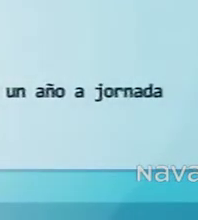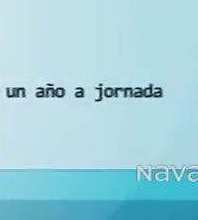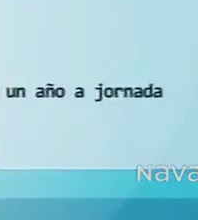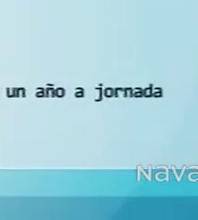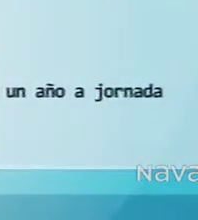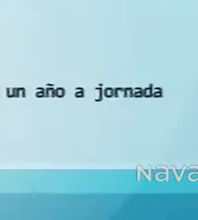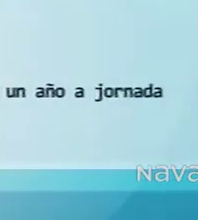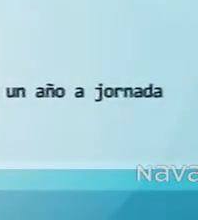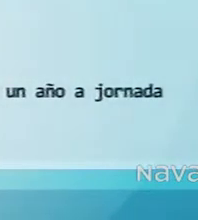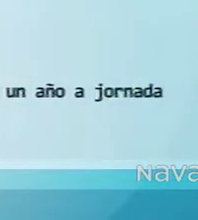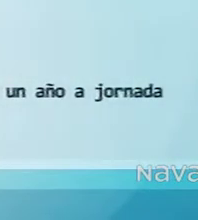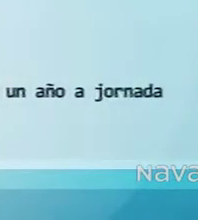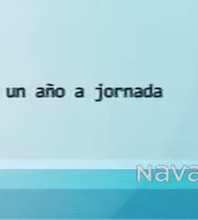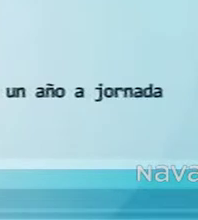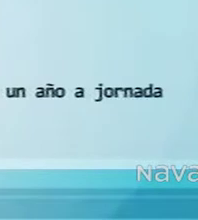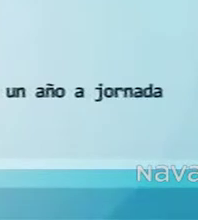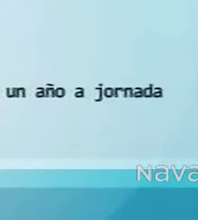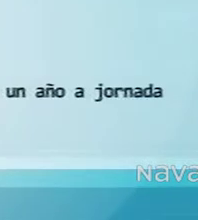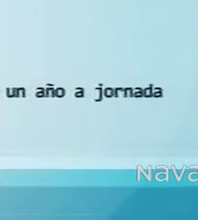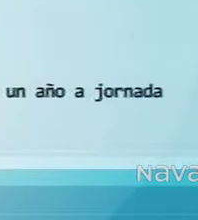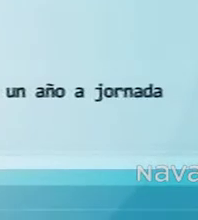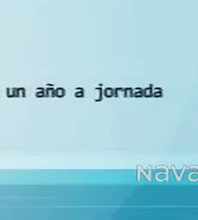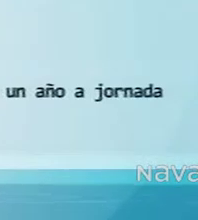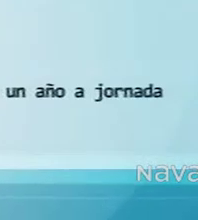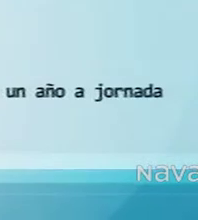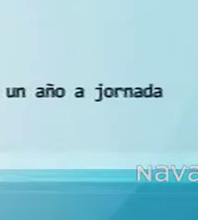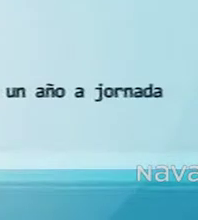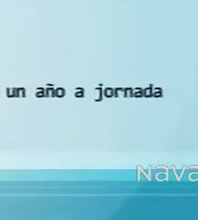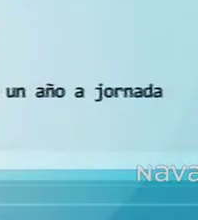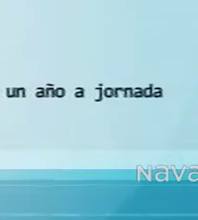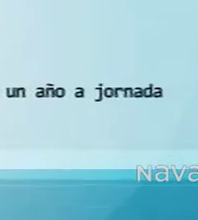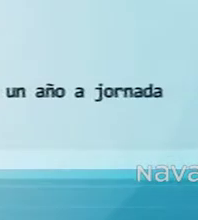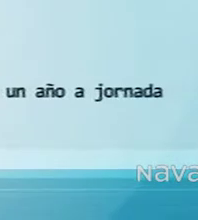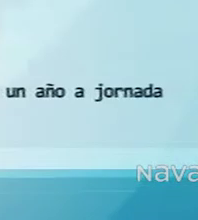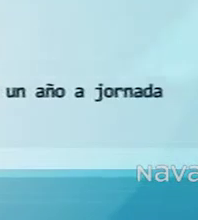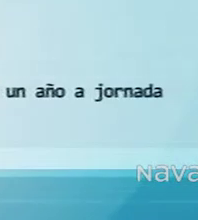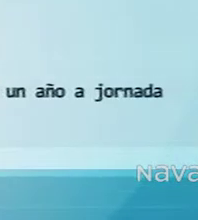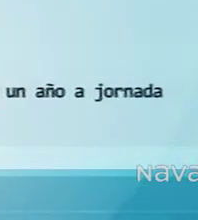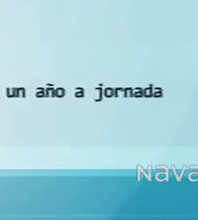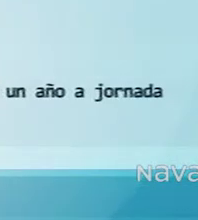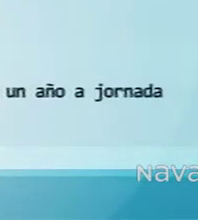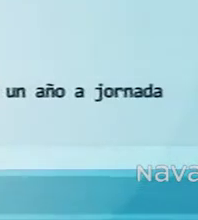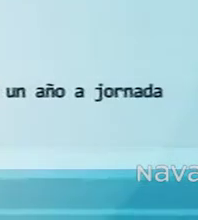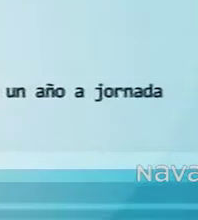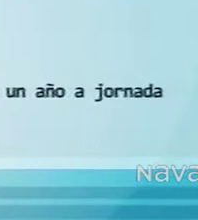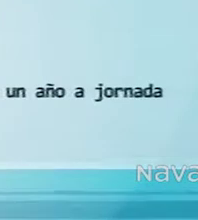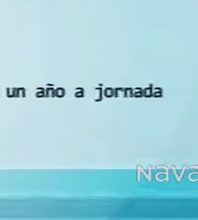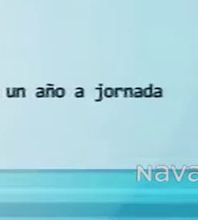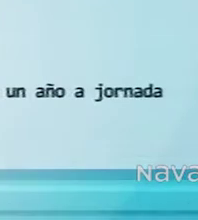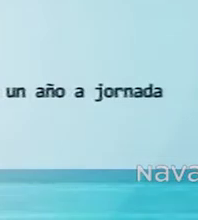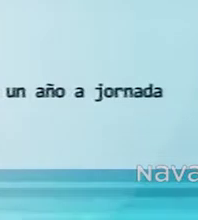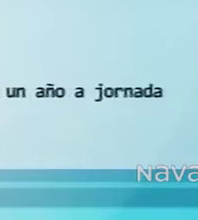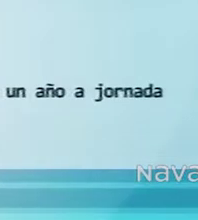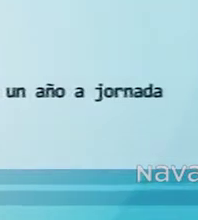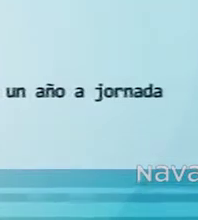arquitecto técnico con estudios en la materia, dominio de euskera y permiso de conducir. No es necesaria experiencia previa. Se ofrece un